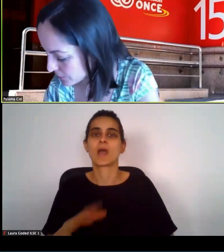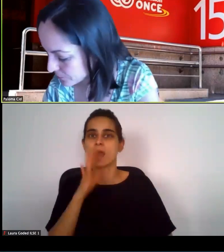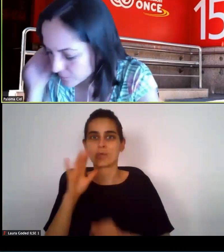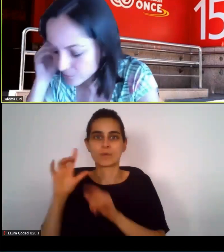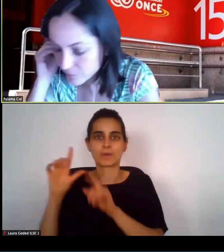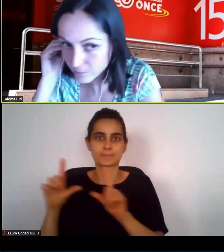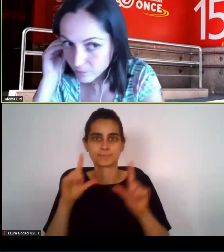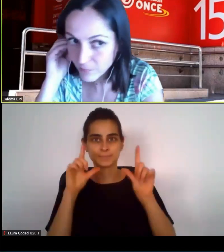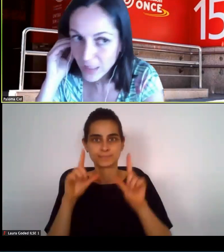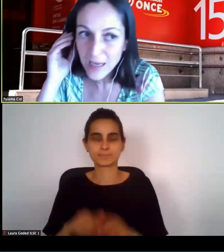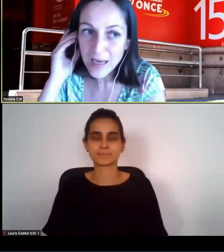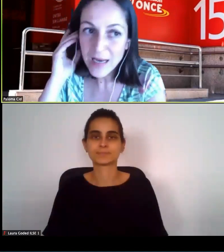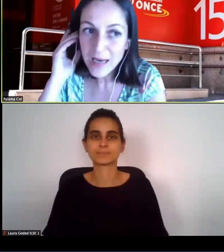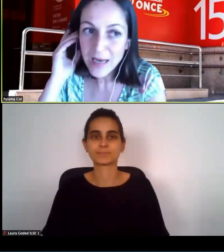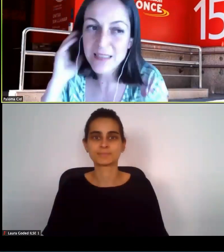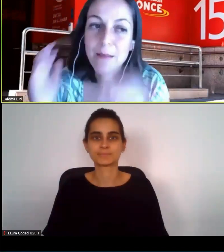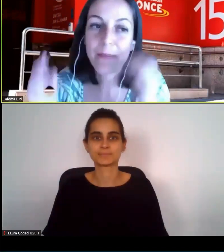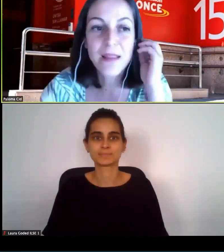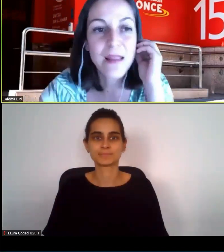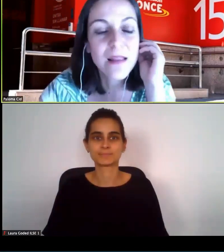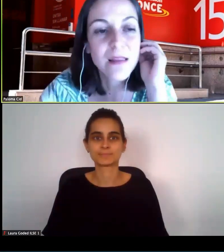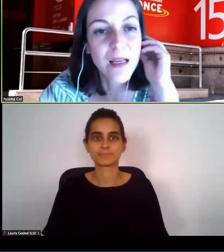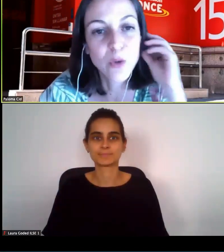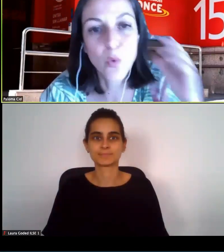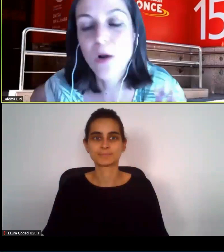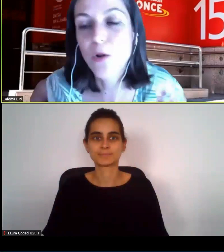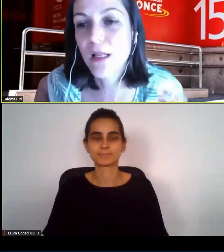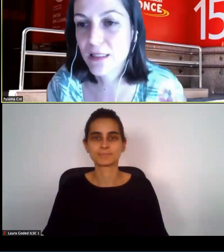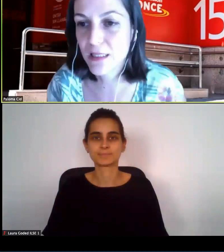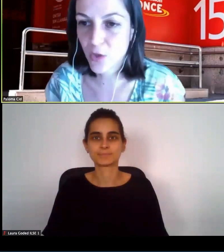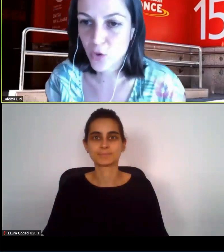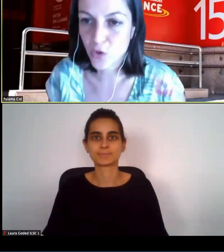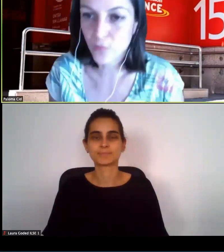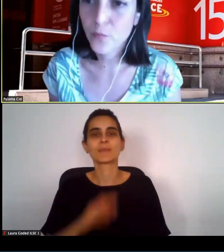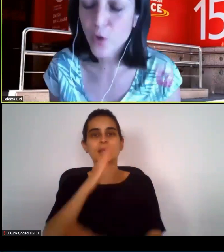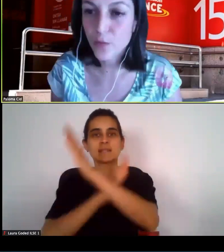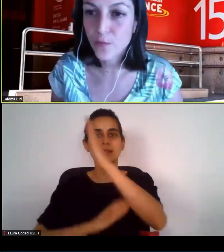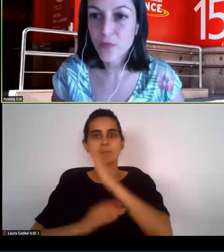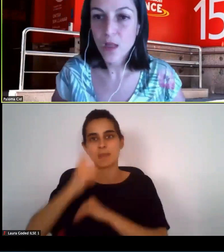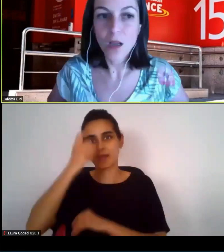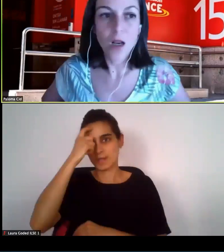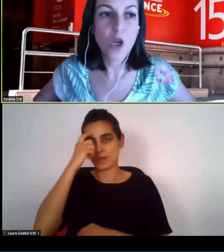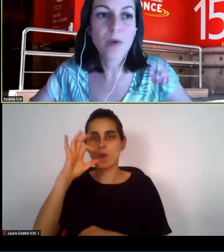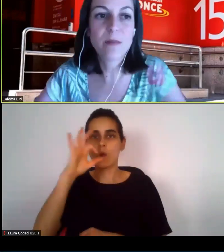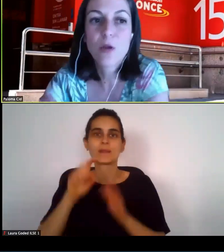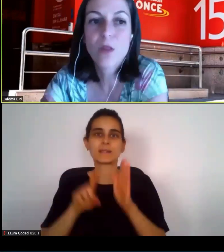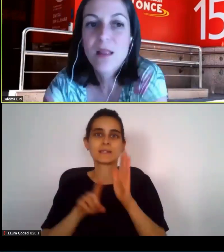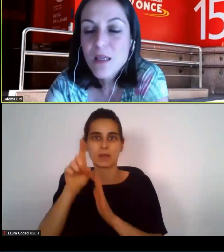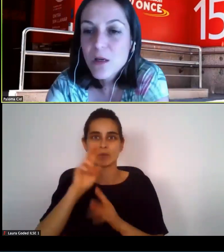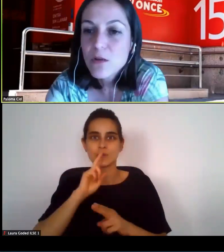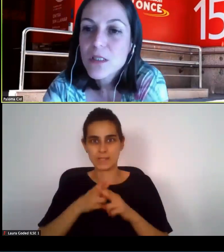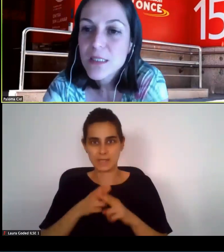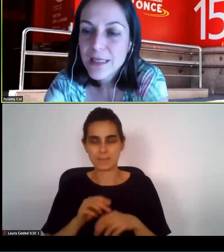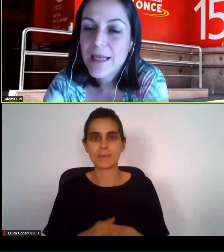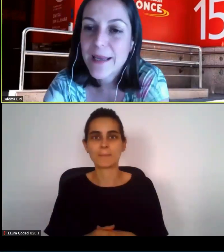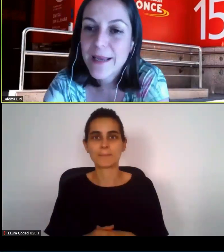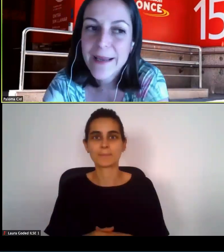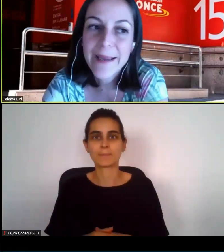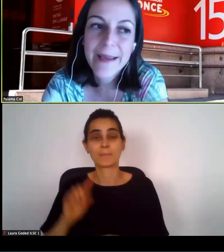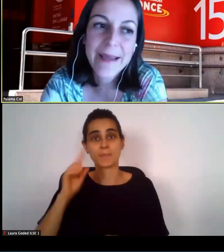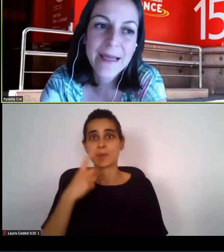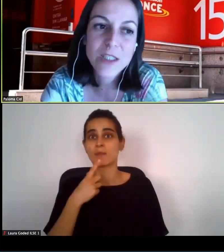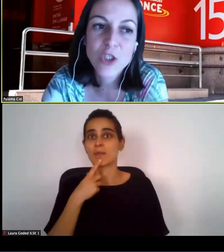favor. La discapacidad intelectual o del desarrollo. Bueno, lo primero, deciros